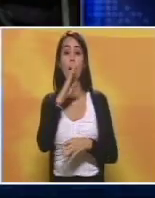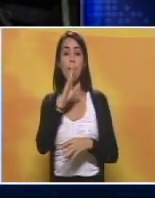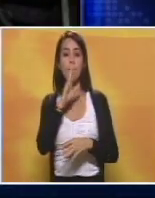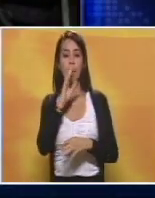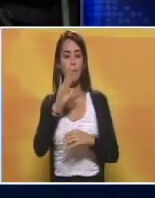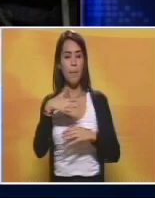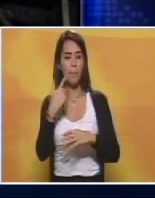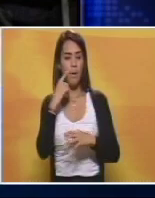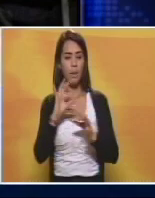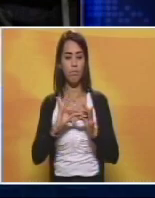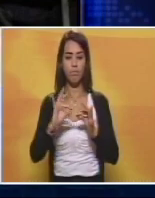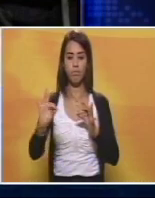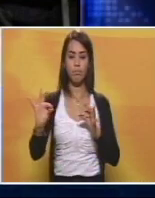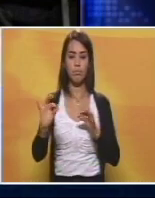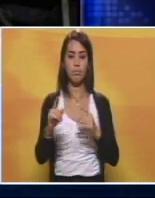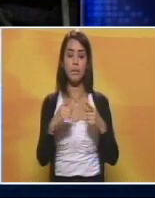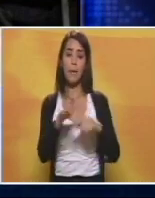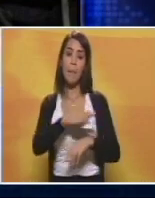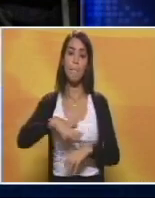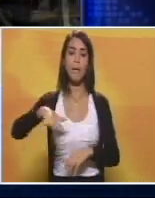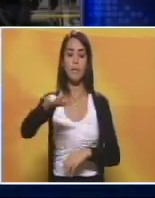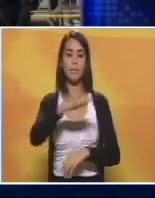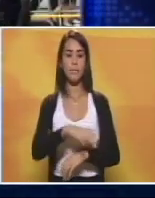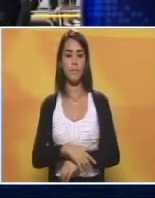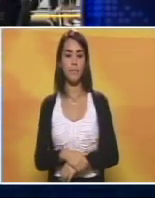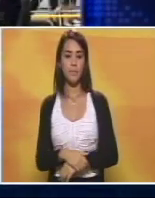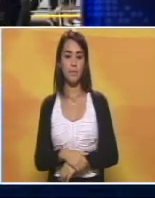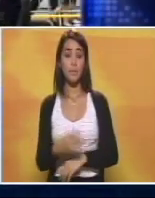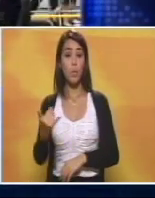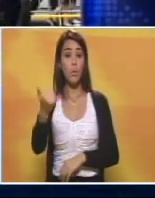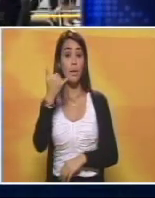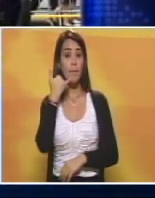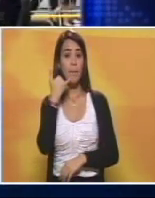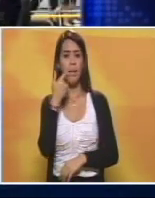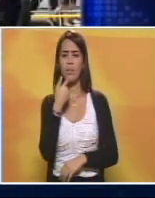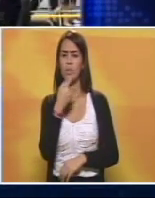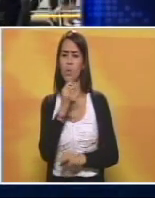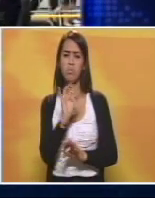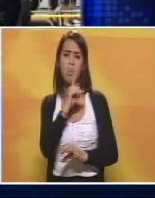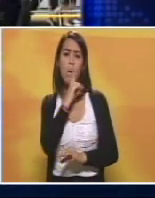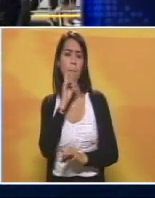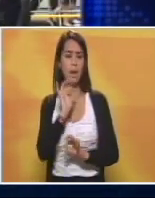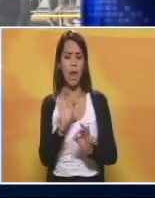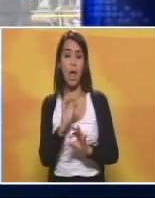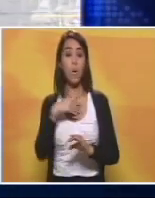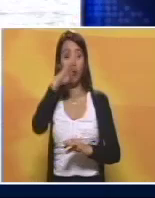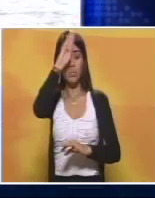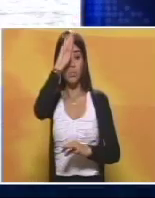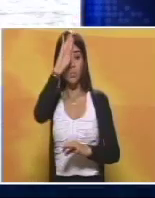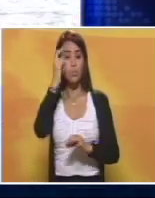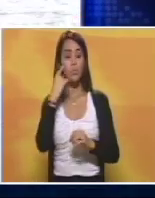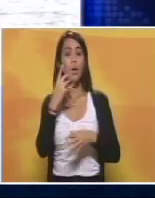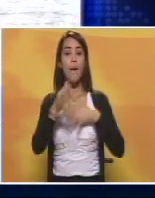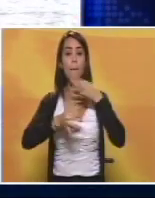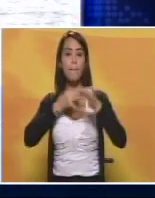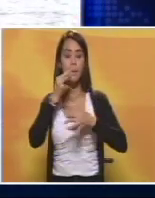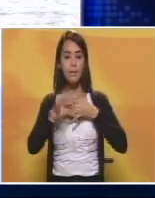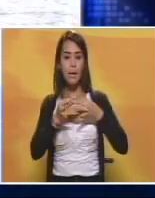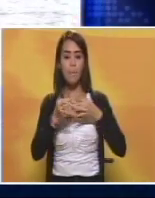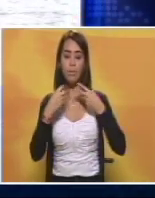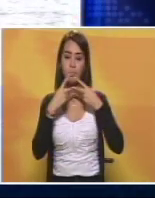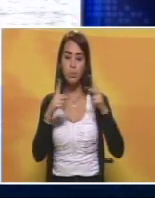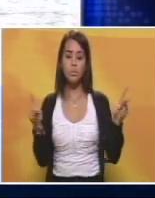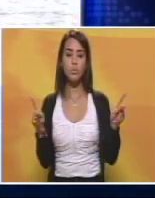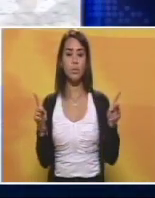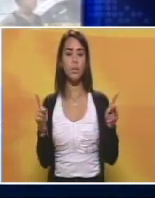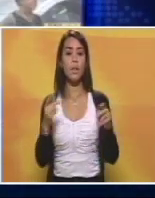de metros de la plaza sant pere la situación se produjo tras una llamada anónima justo cuando el papá francisco presidía su audiencia pública